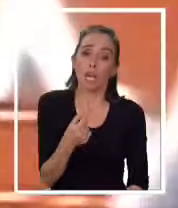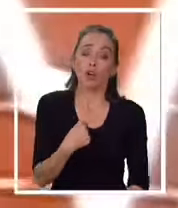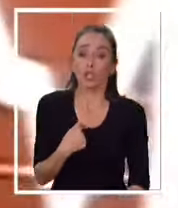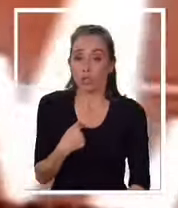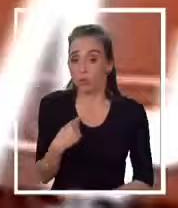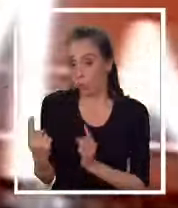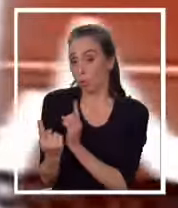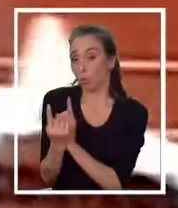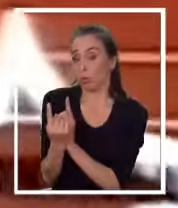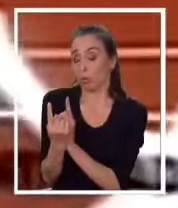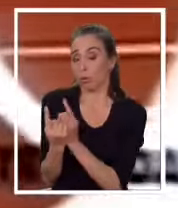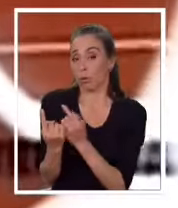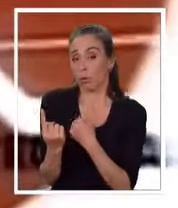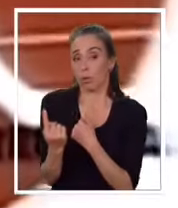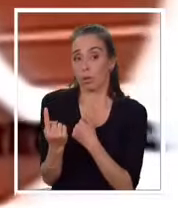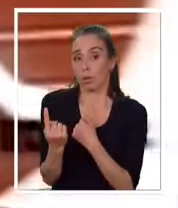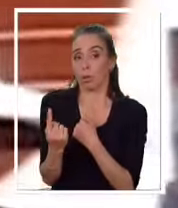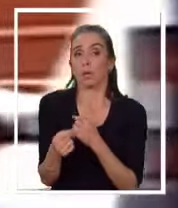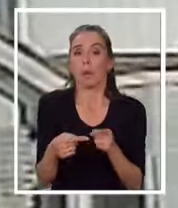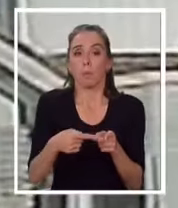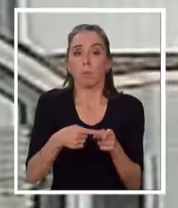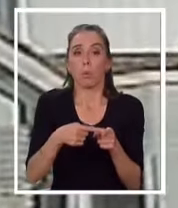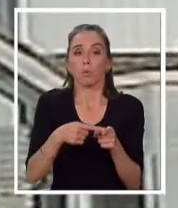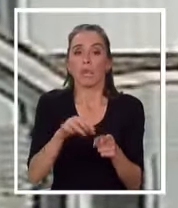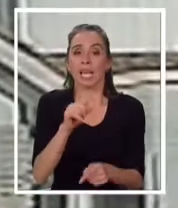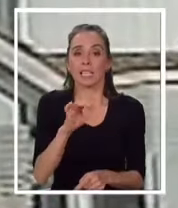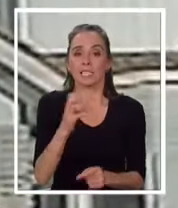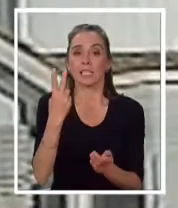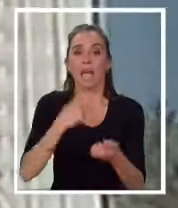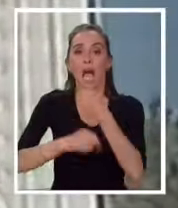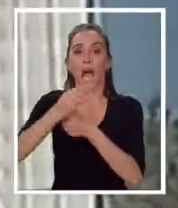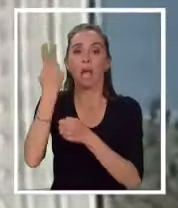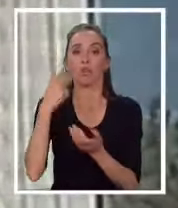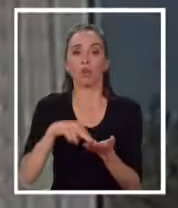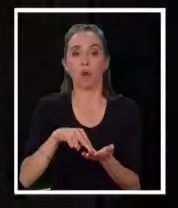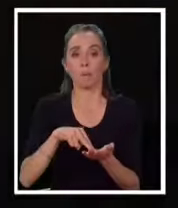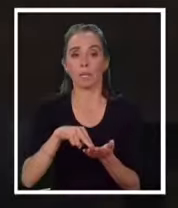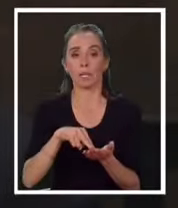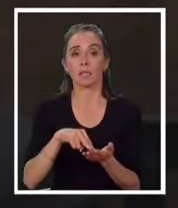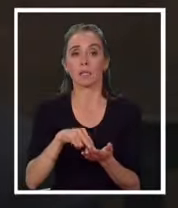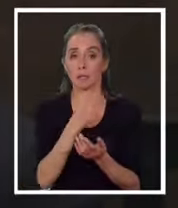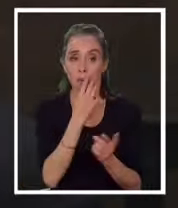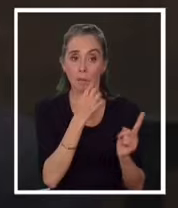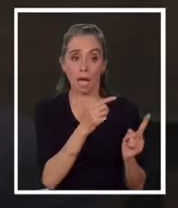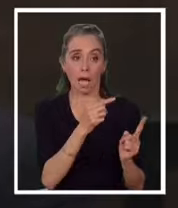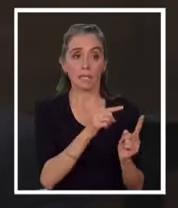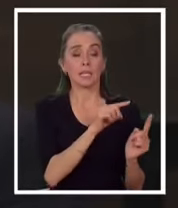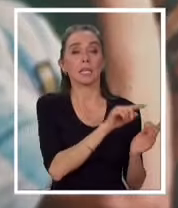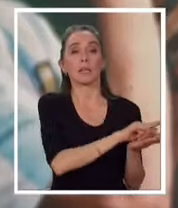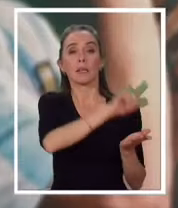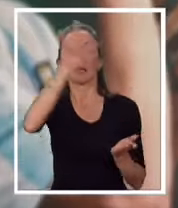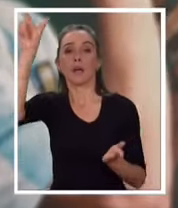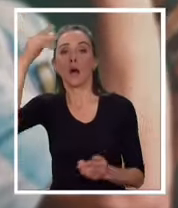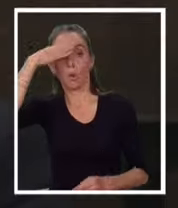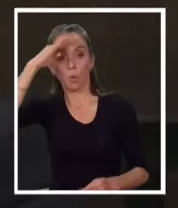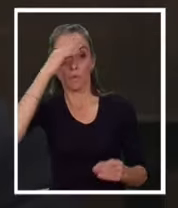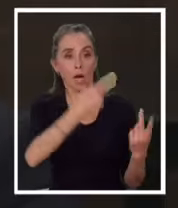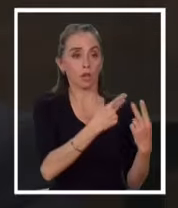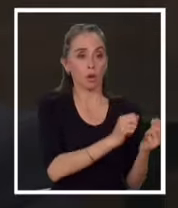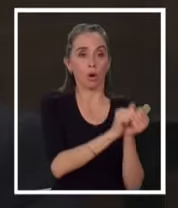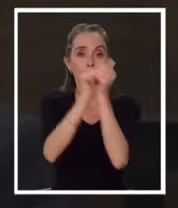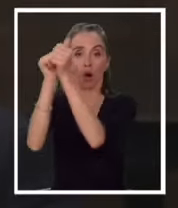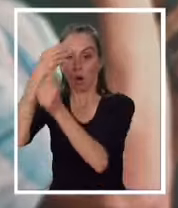tocó, Punta del Este, en el 2000. De ahí va a Cuba, ¿no? De ahí nos vamos a Cuba. De ahí